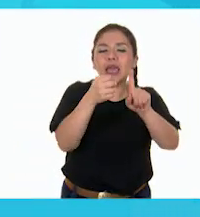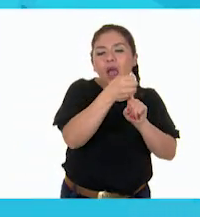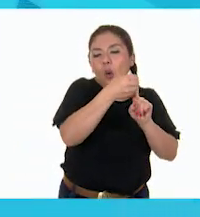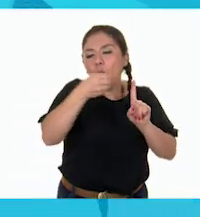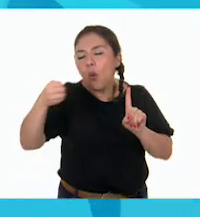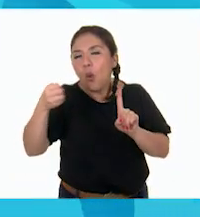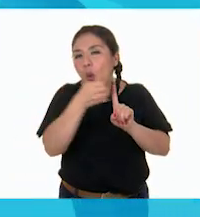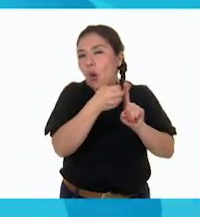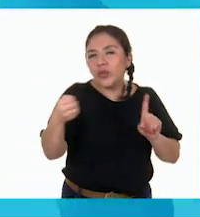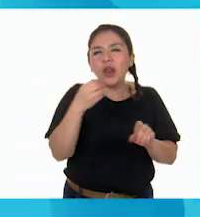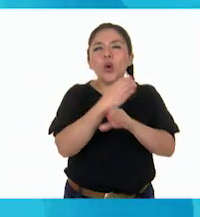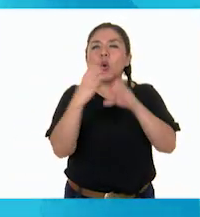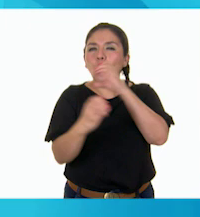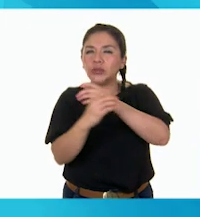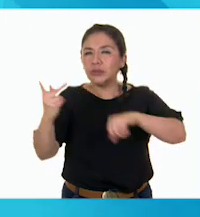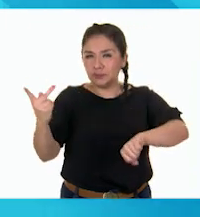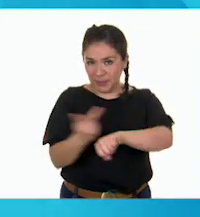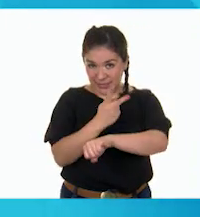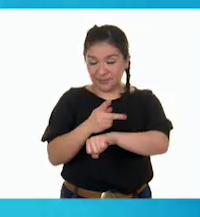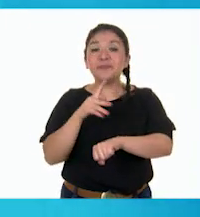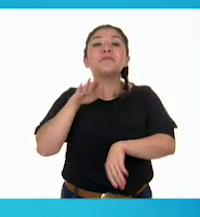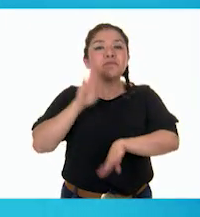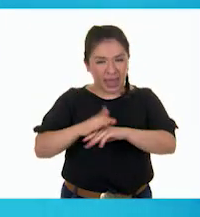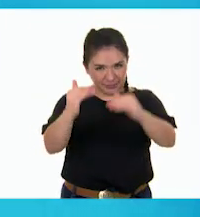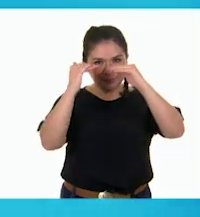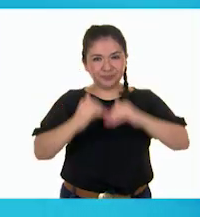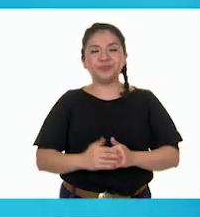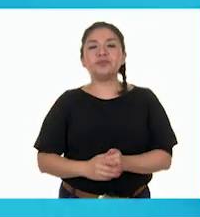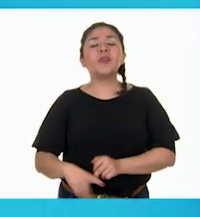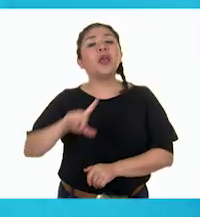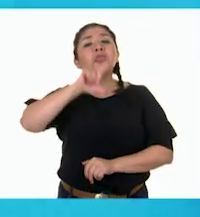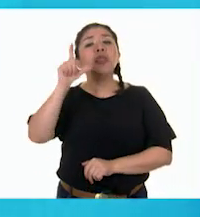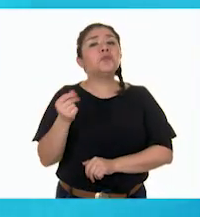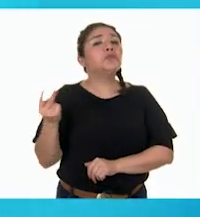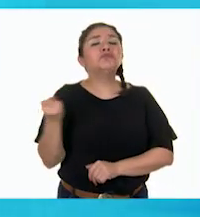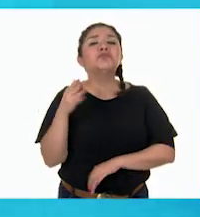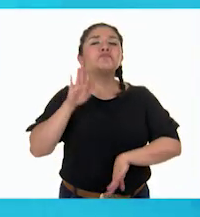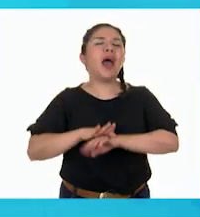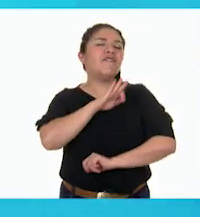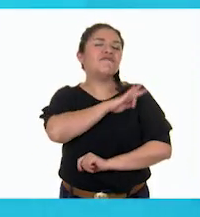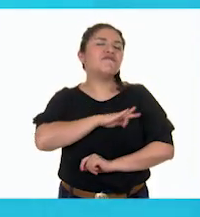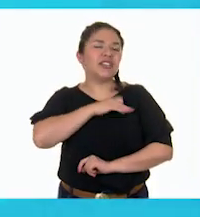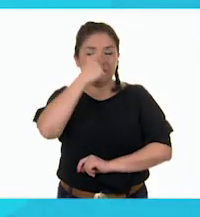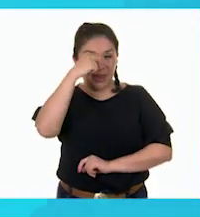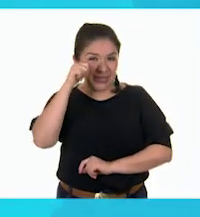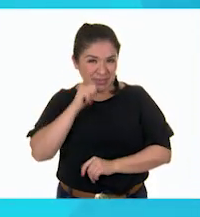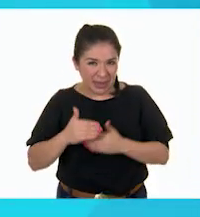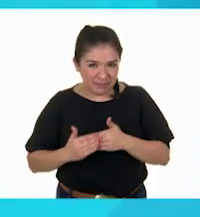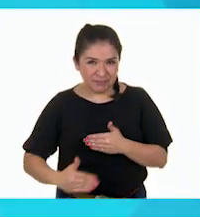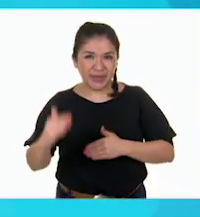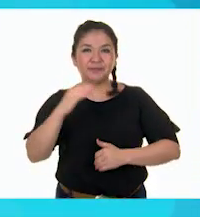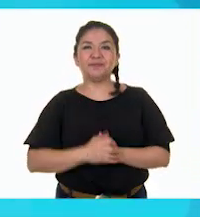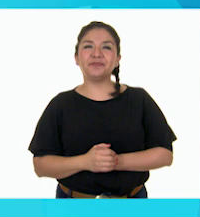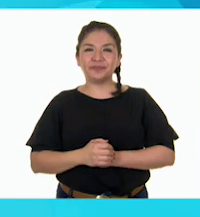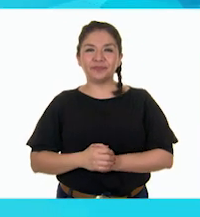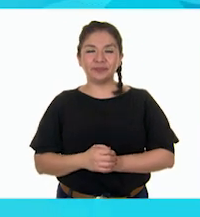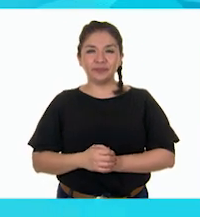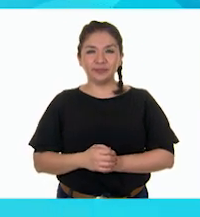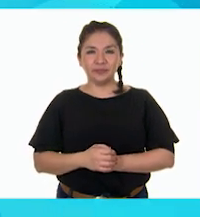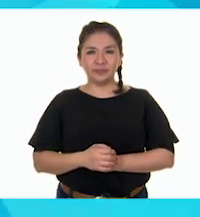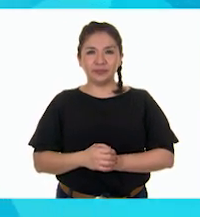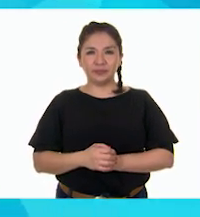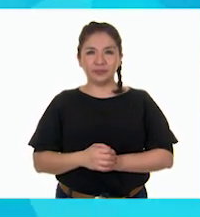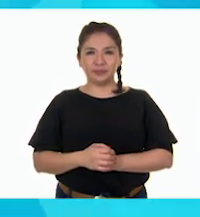los acontecimientos. A ver, sigue leyendo, Marianita. Y fueron felices para siempre. Este era un...